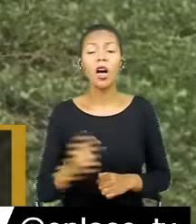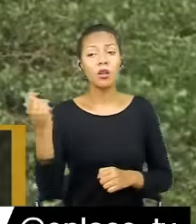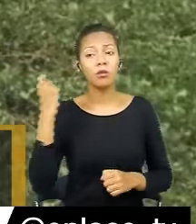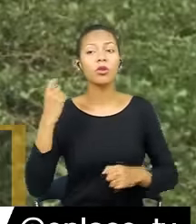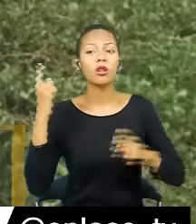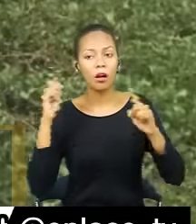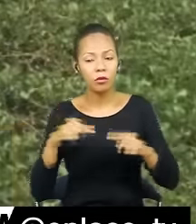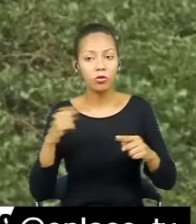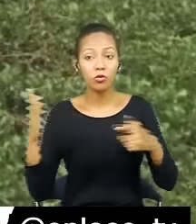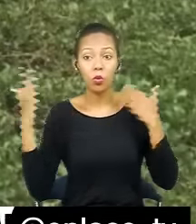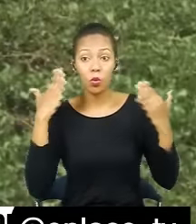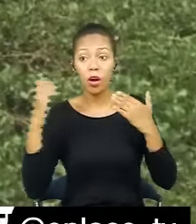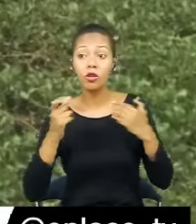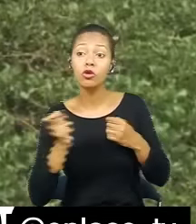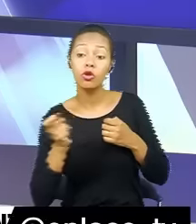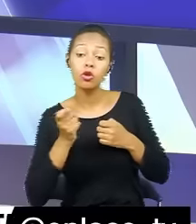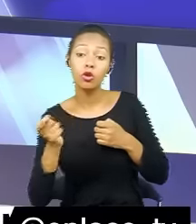zona rural de Yondó, Antioquia.